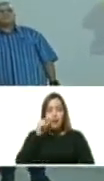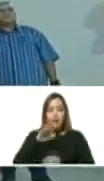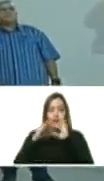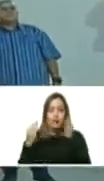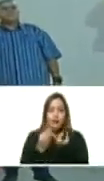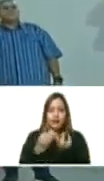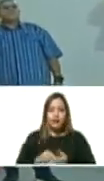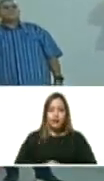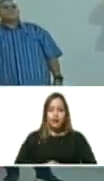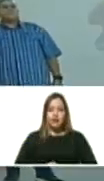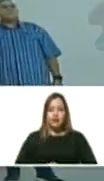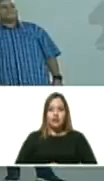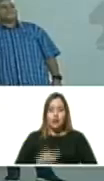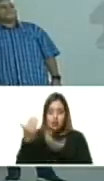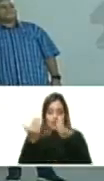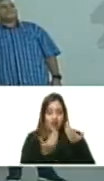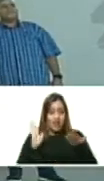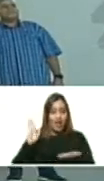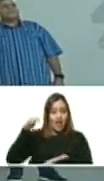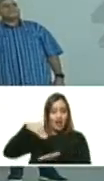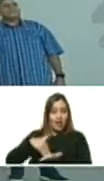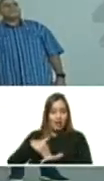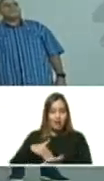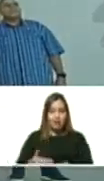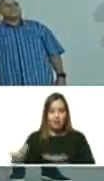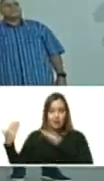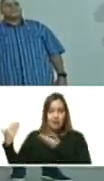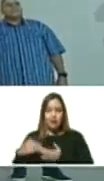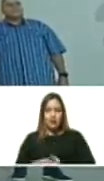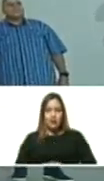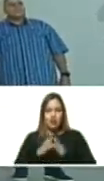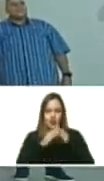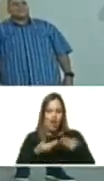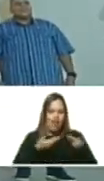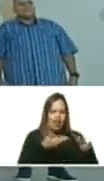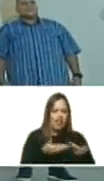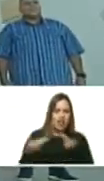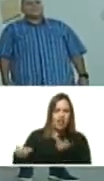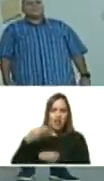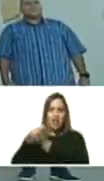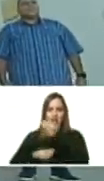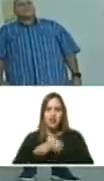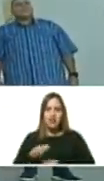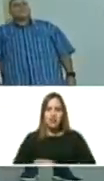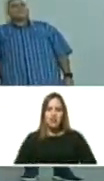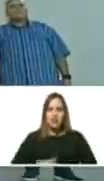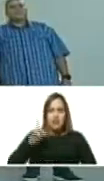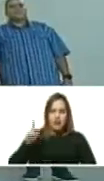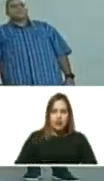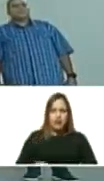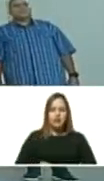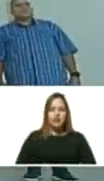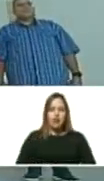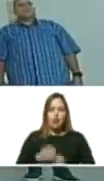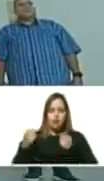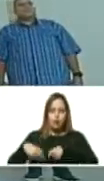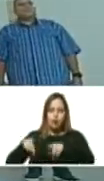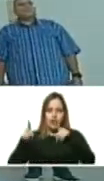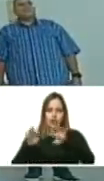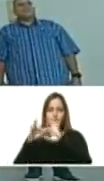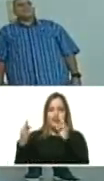Aragua, y quisiéramos que sea él también, como parte de toda esta entrega que hoy estamos haciendo, también dedicar este espacio para